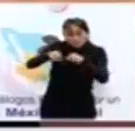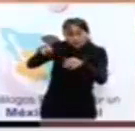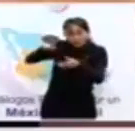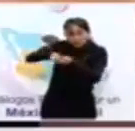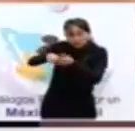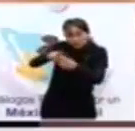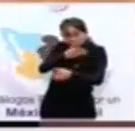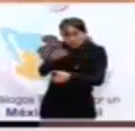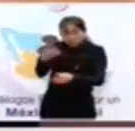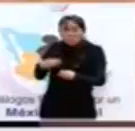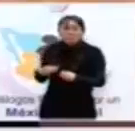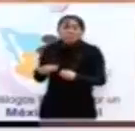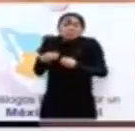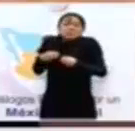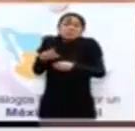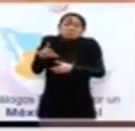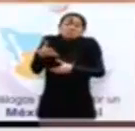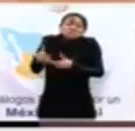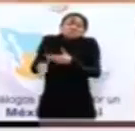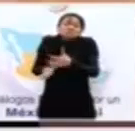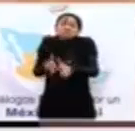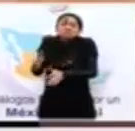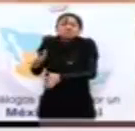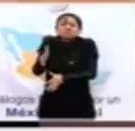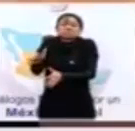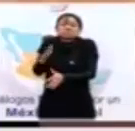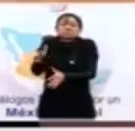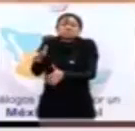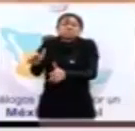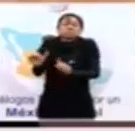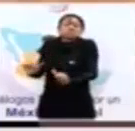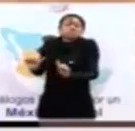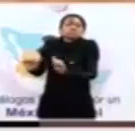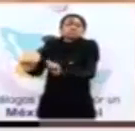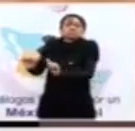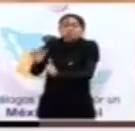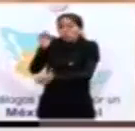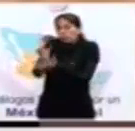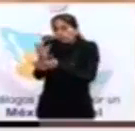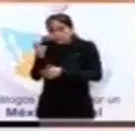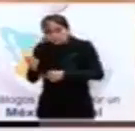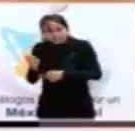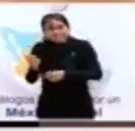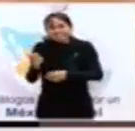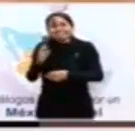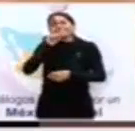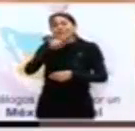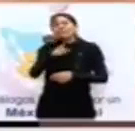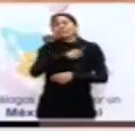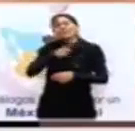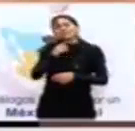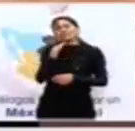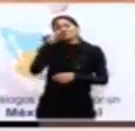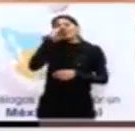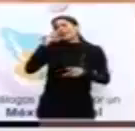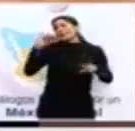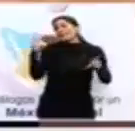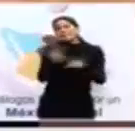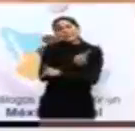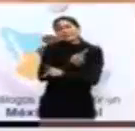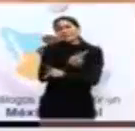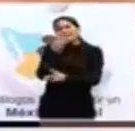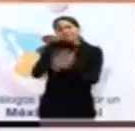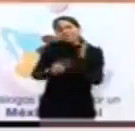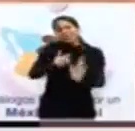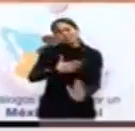sus esquemas y sistemas de producción, tenemos que pensar en un compromiso del potencial que se está jugando